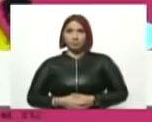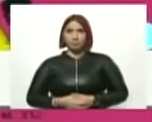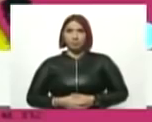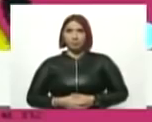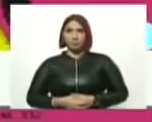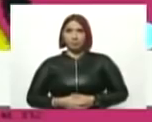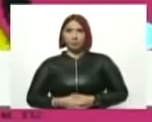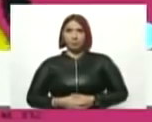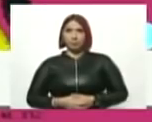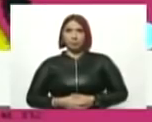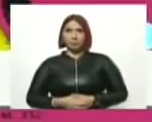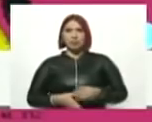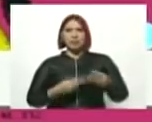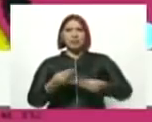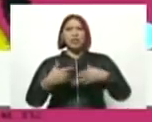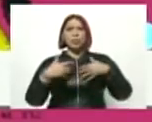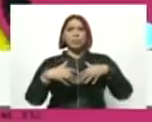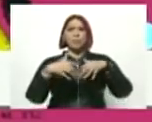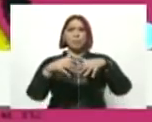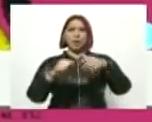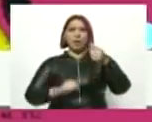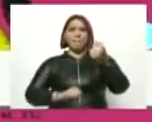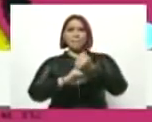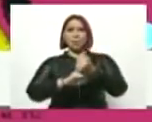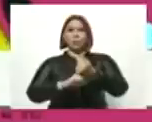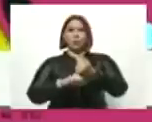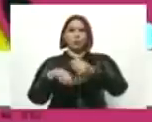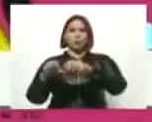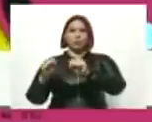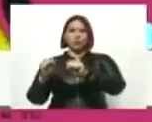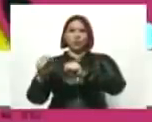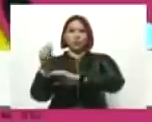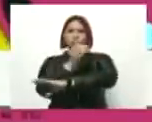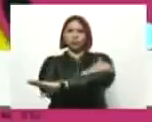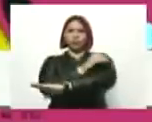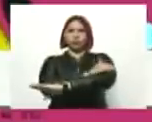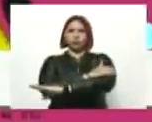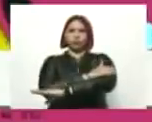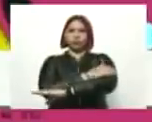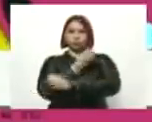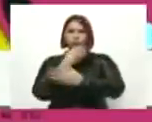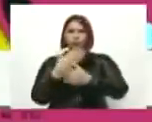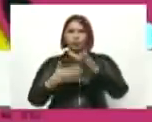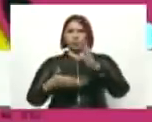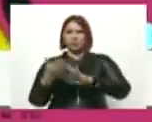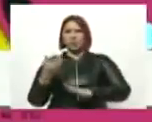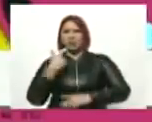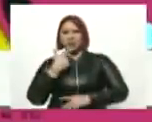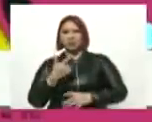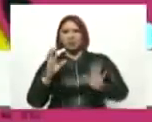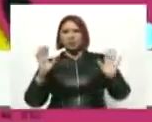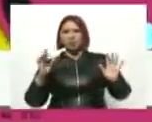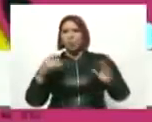En estos días hicieron una manifestación en apoyo a los nazis. Bien bueno, que se vayan definiendo.